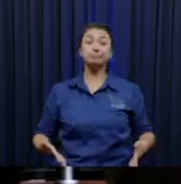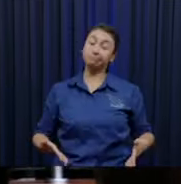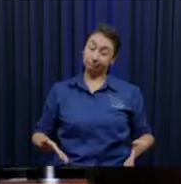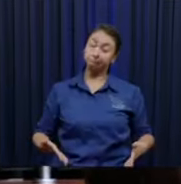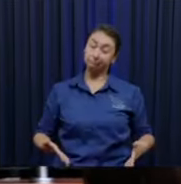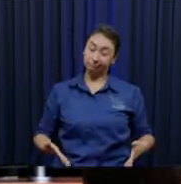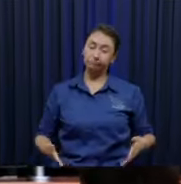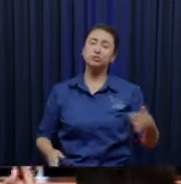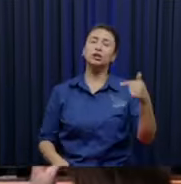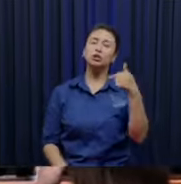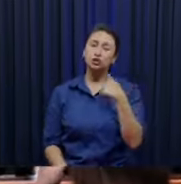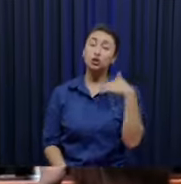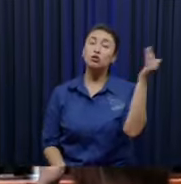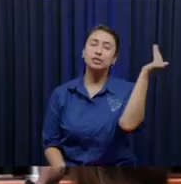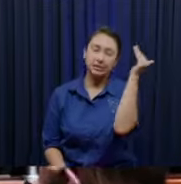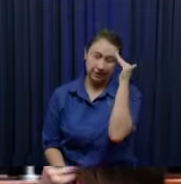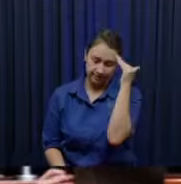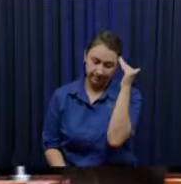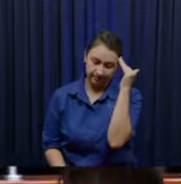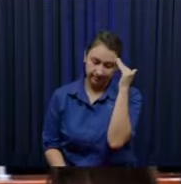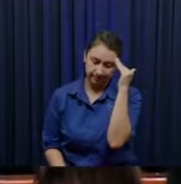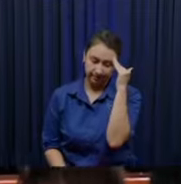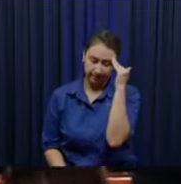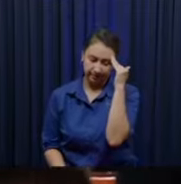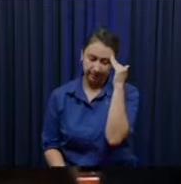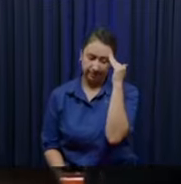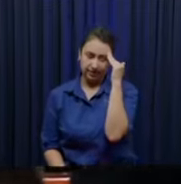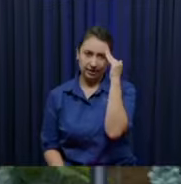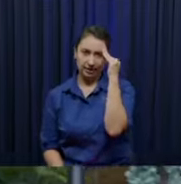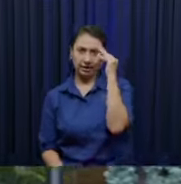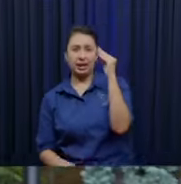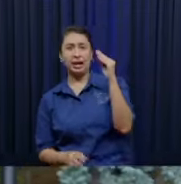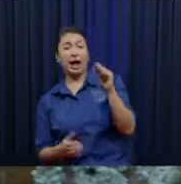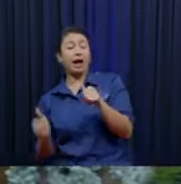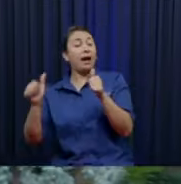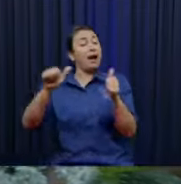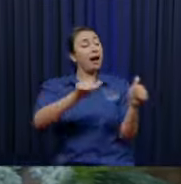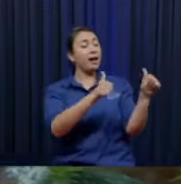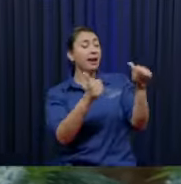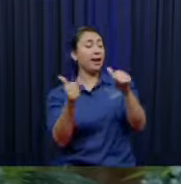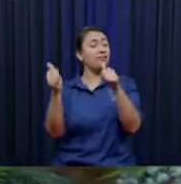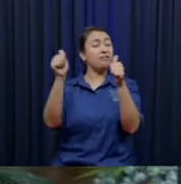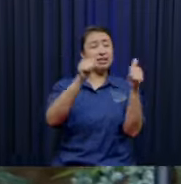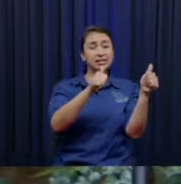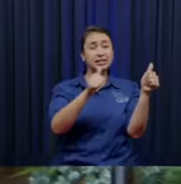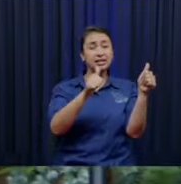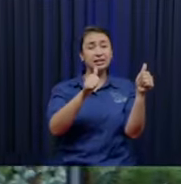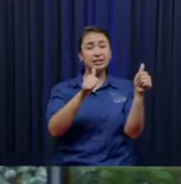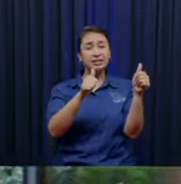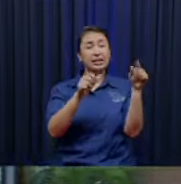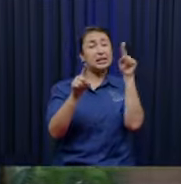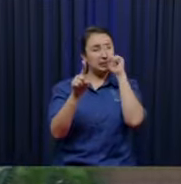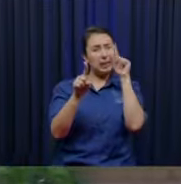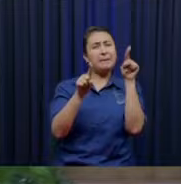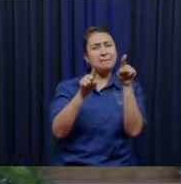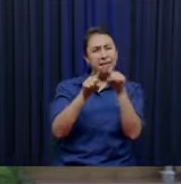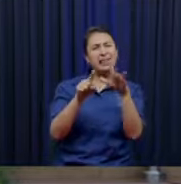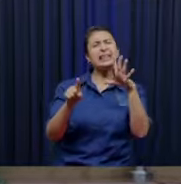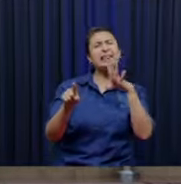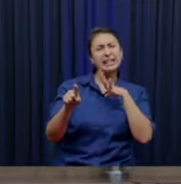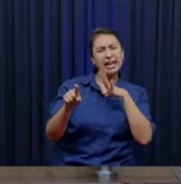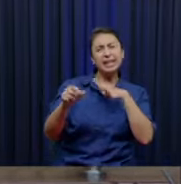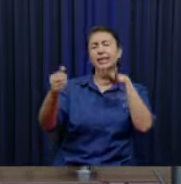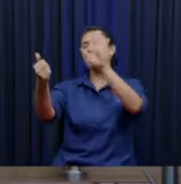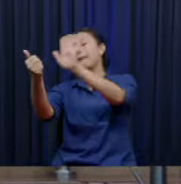Yo entiendo que la alabanza, que no es solamente música, pero entiendo también que la alabanza tiene